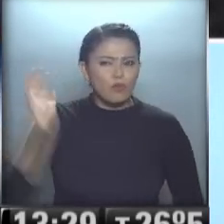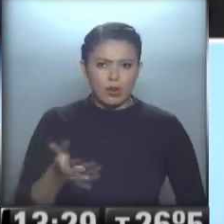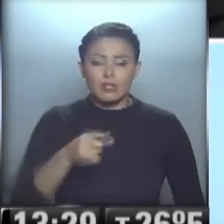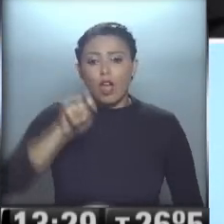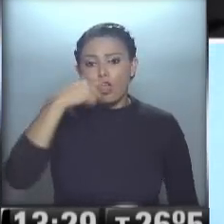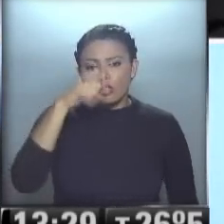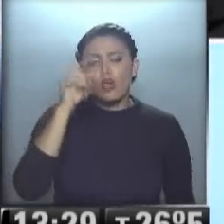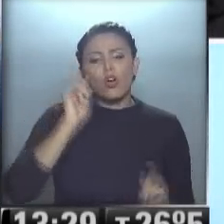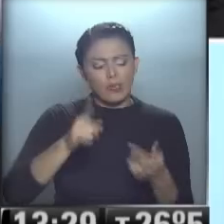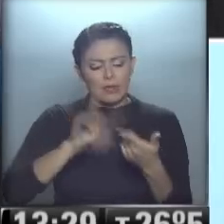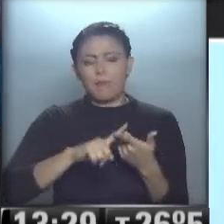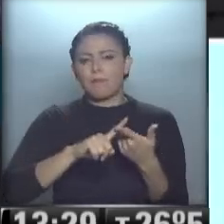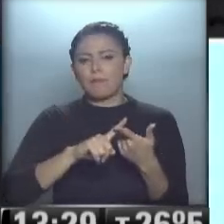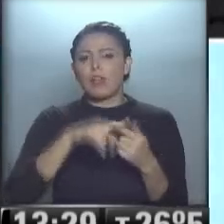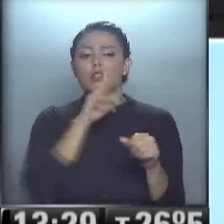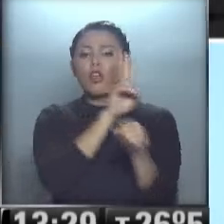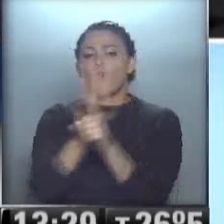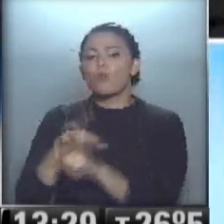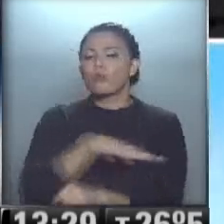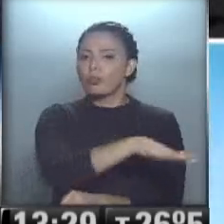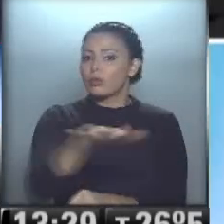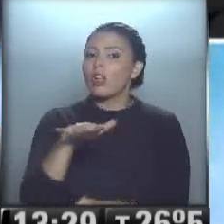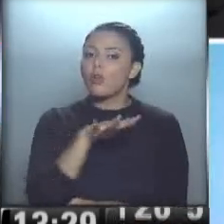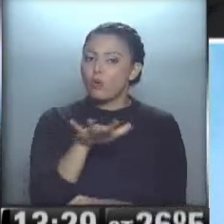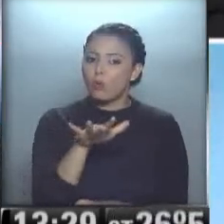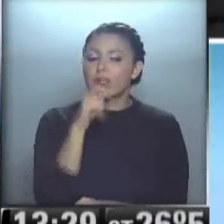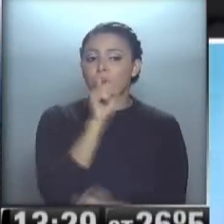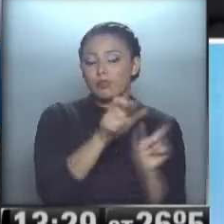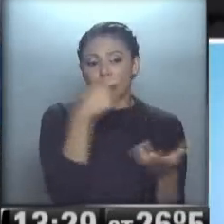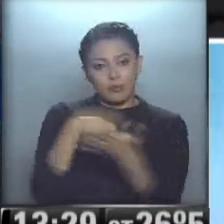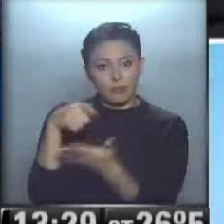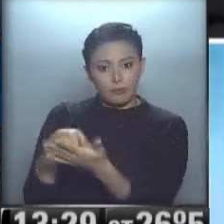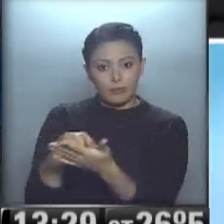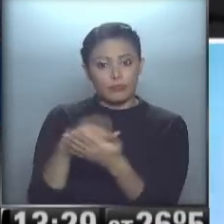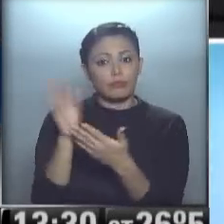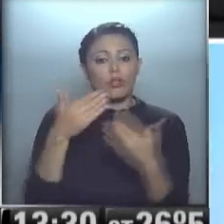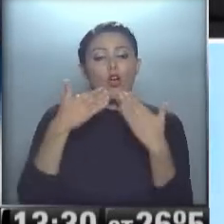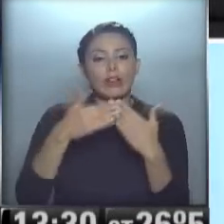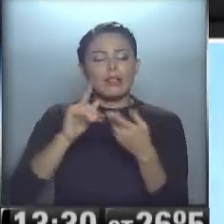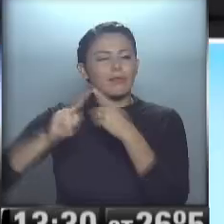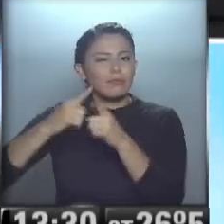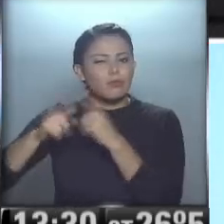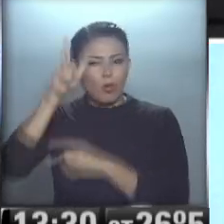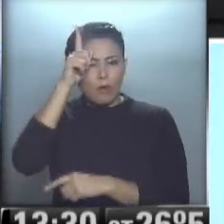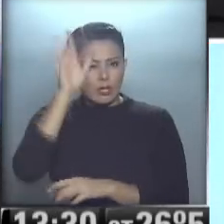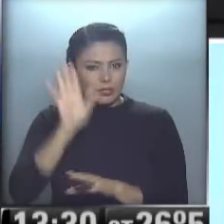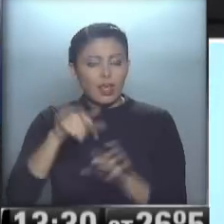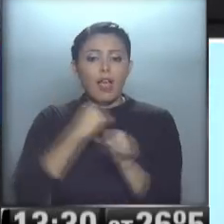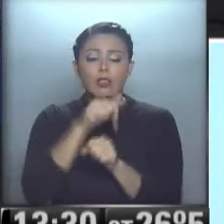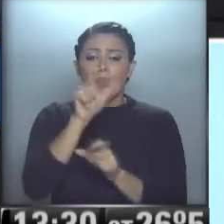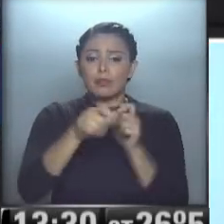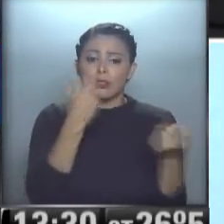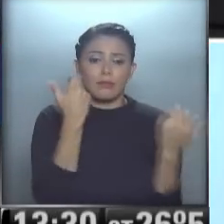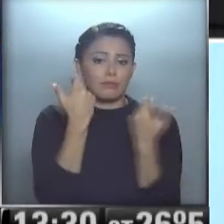drogas sino que vendían protección en una zona liberada que habían conseguido Gracias también a las gestiones con la policía quedan prófugos Ariel